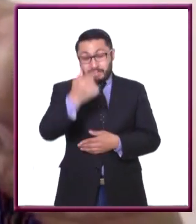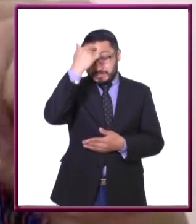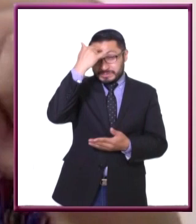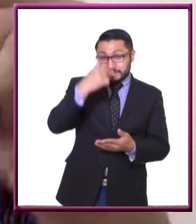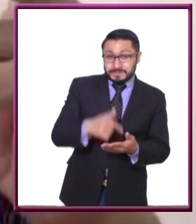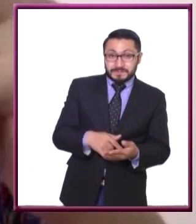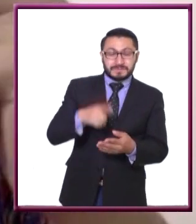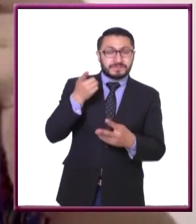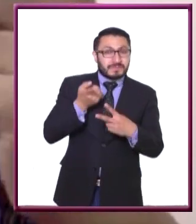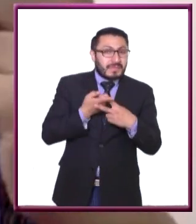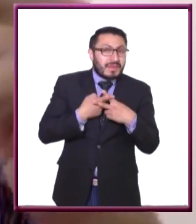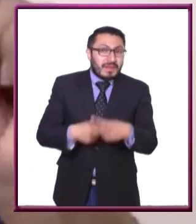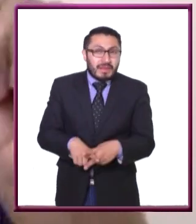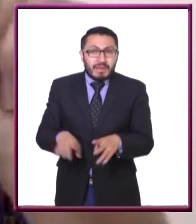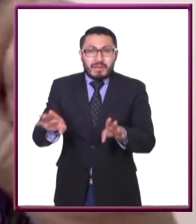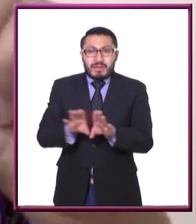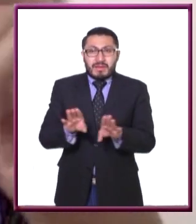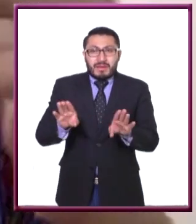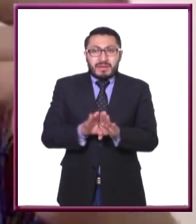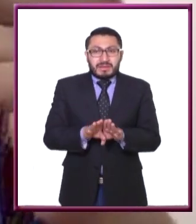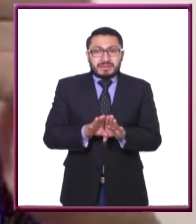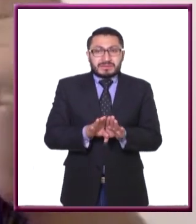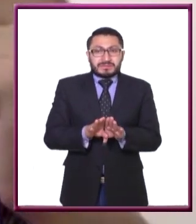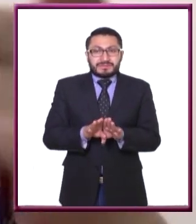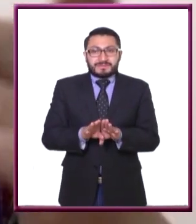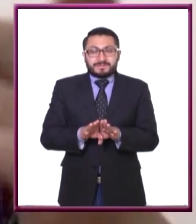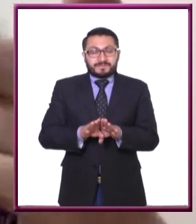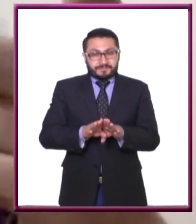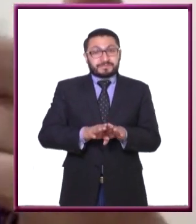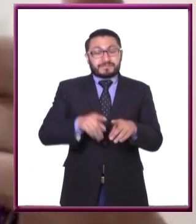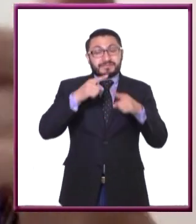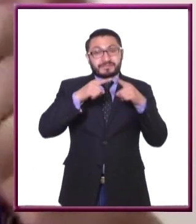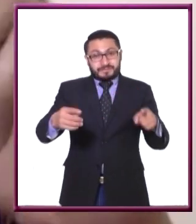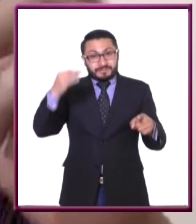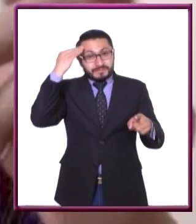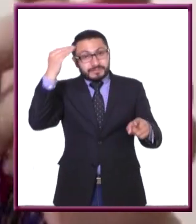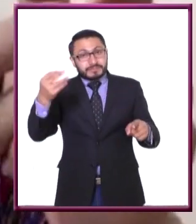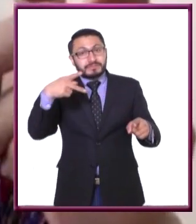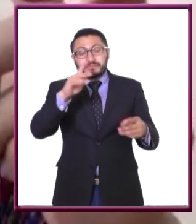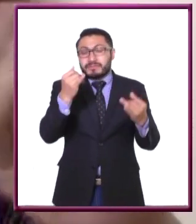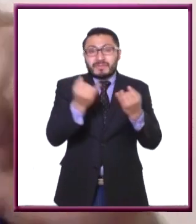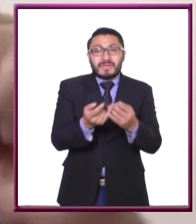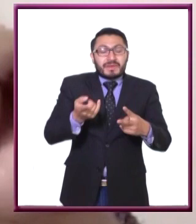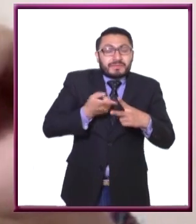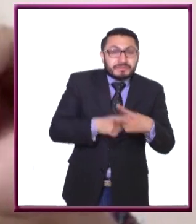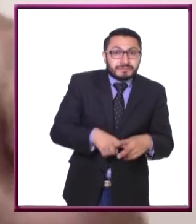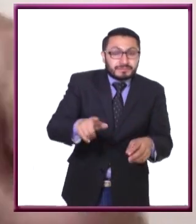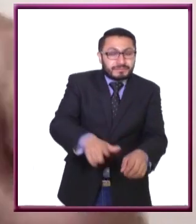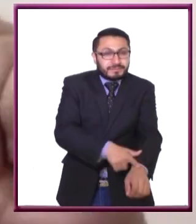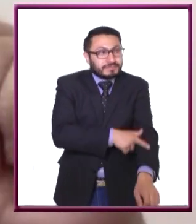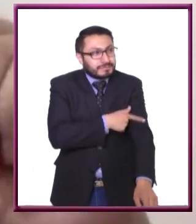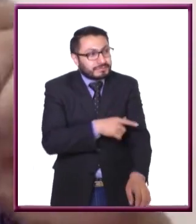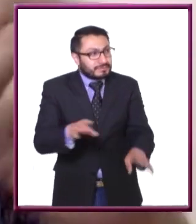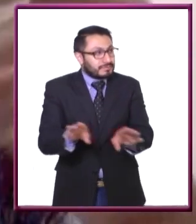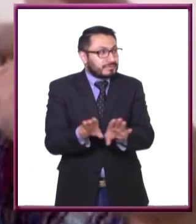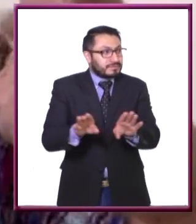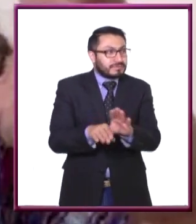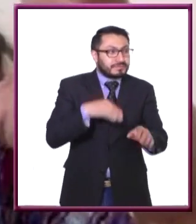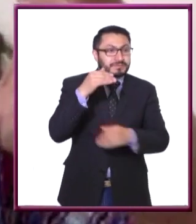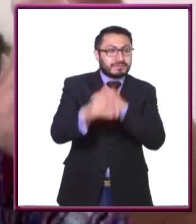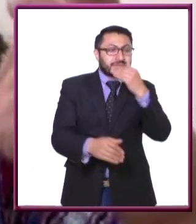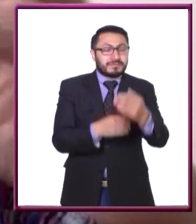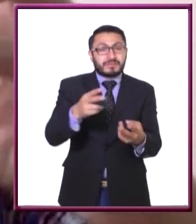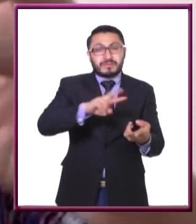creemos que su origen no solamente, o su diferencia no solamente es en su duración, sino también en su origen, que los largos son